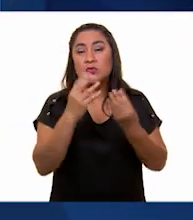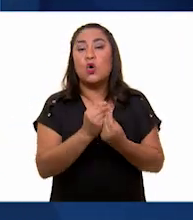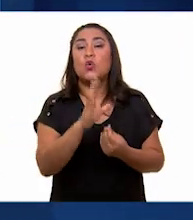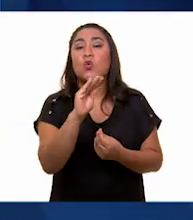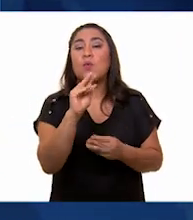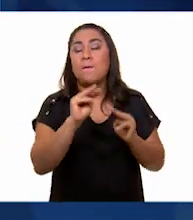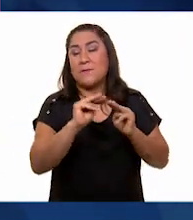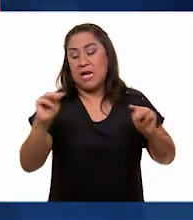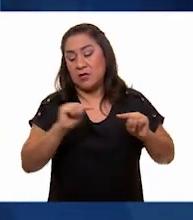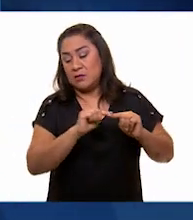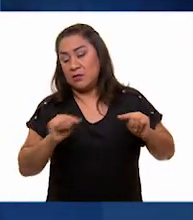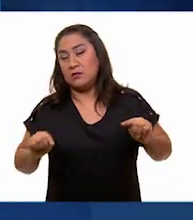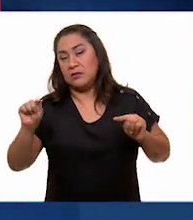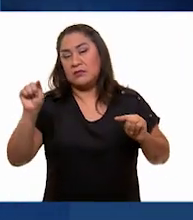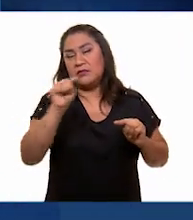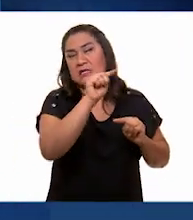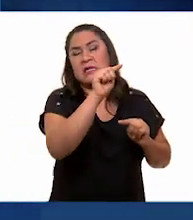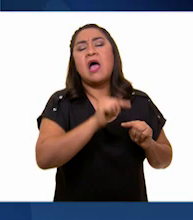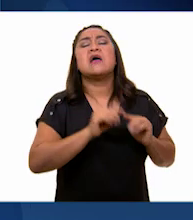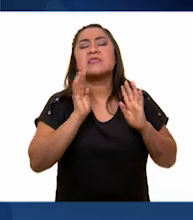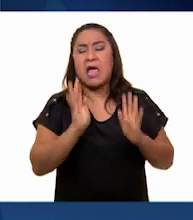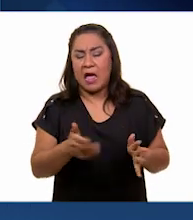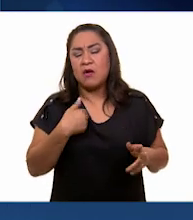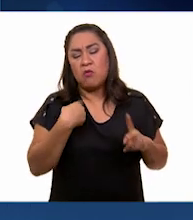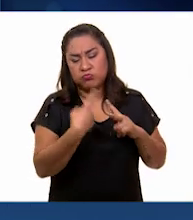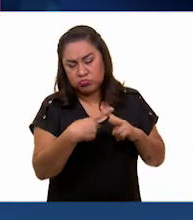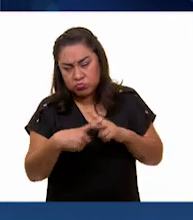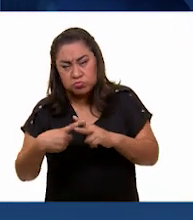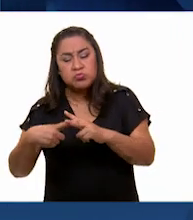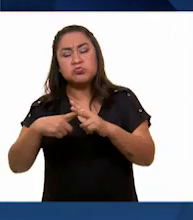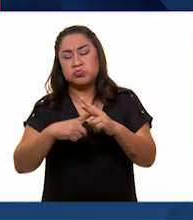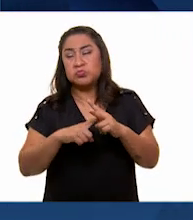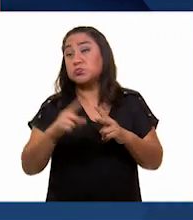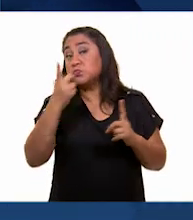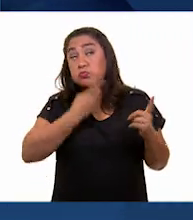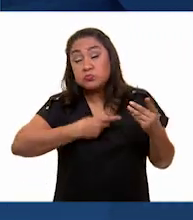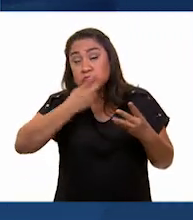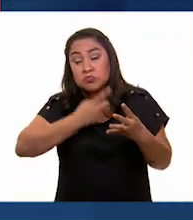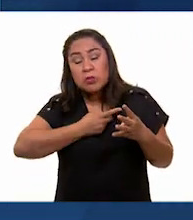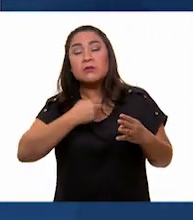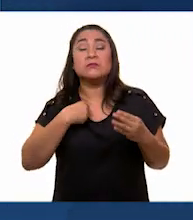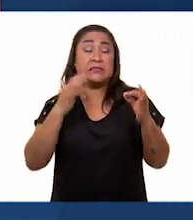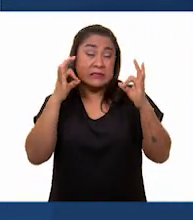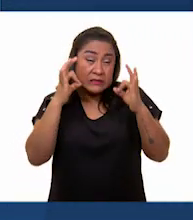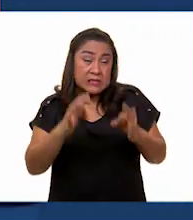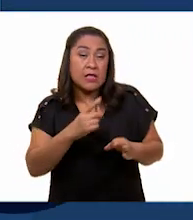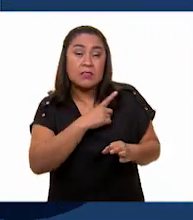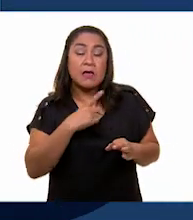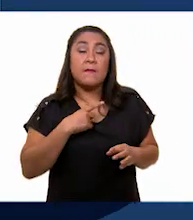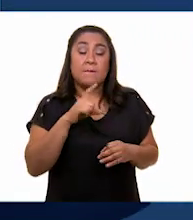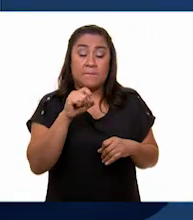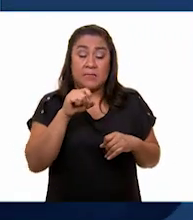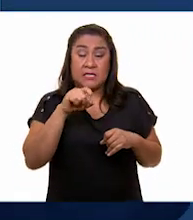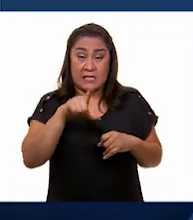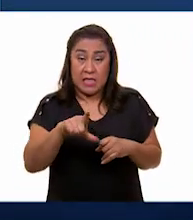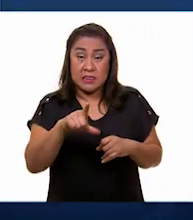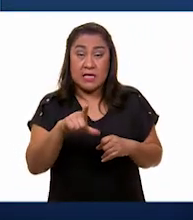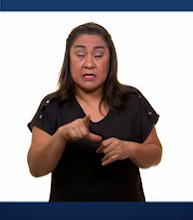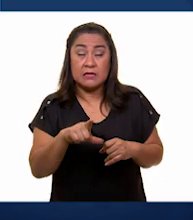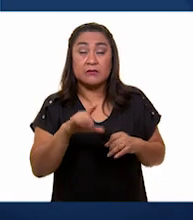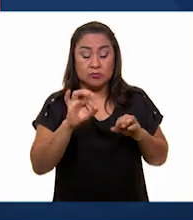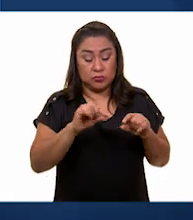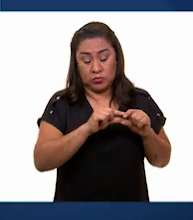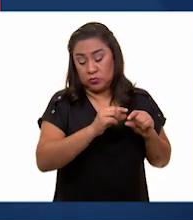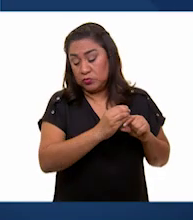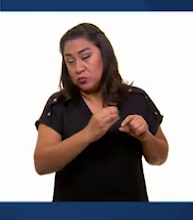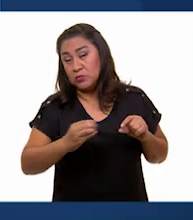perímetro. Exactamente. Ya hice los cálculos y de acuerdo con las indicaciones que me dieron, debo colocar exactamente 27 cactus en el